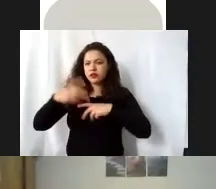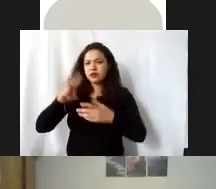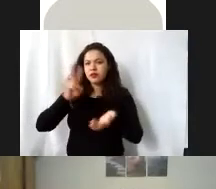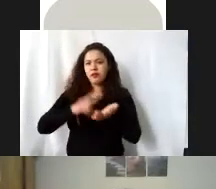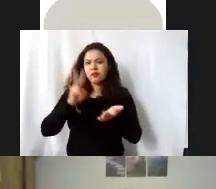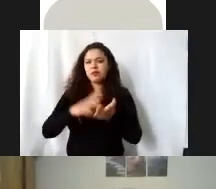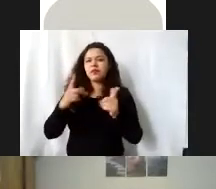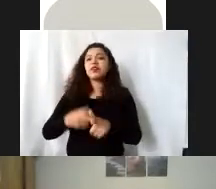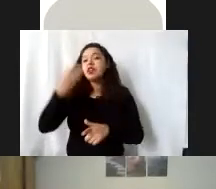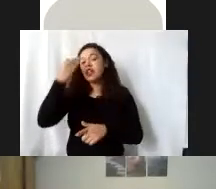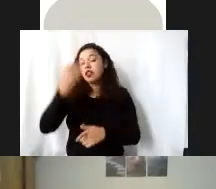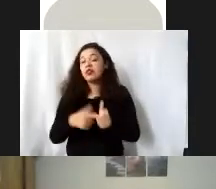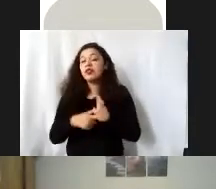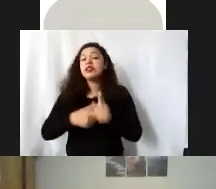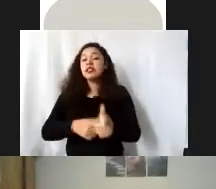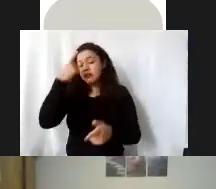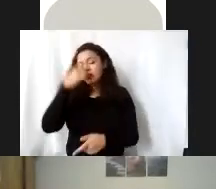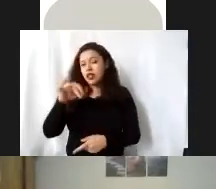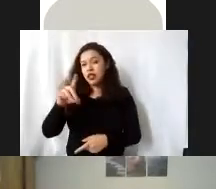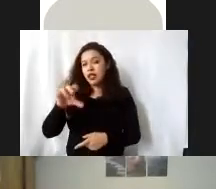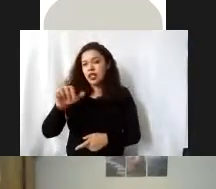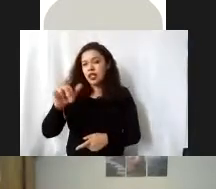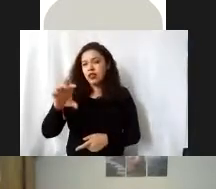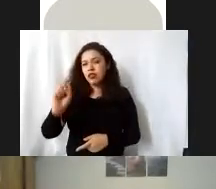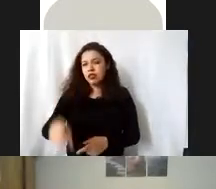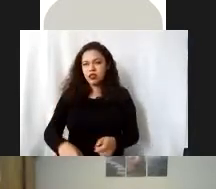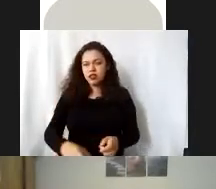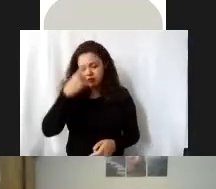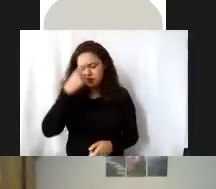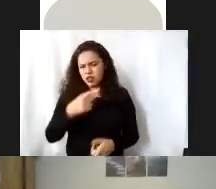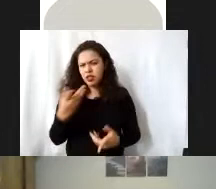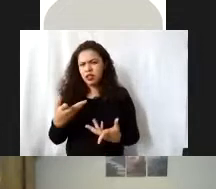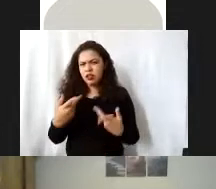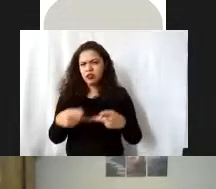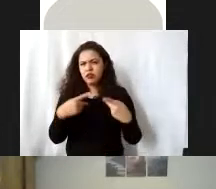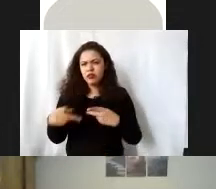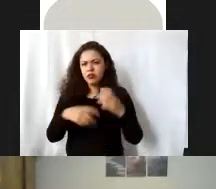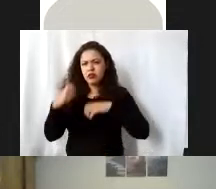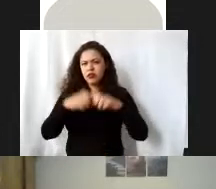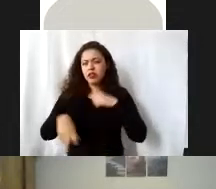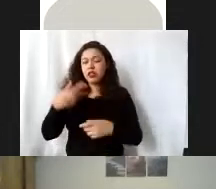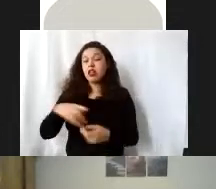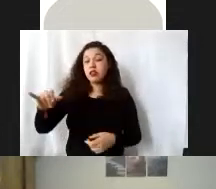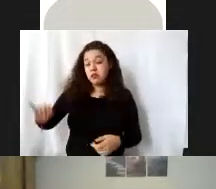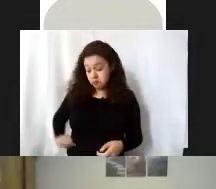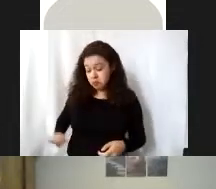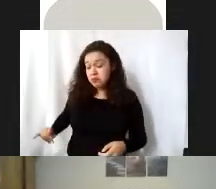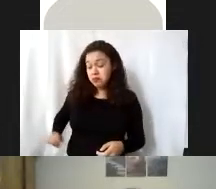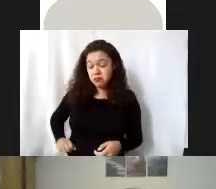vigencia de los indicadores de los estudios socioeconómicos. Es una obra interesante que podría